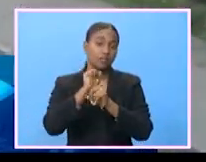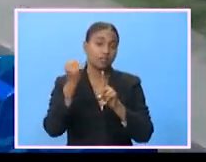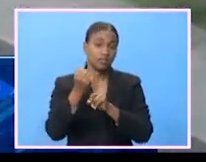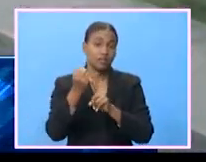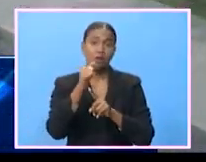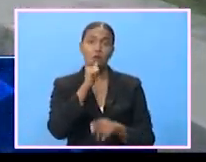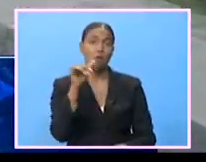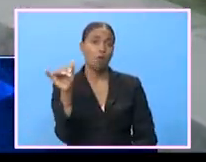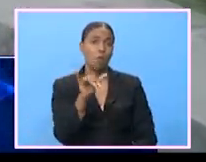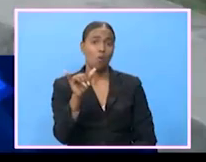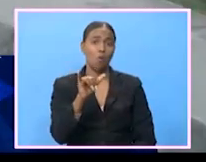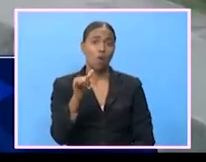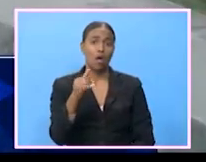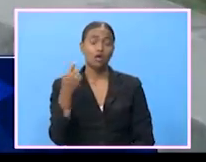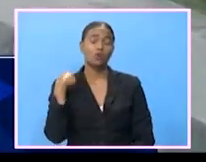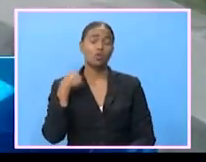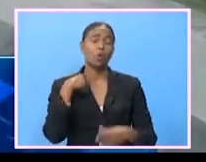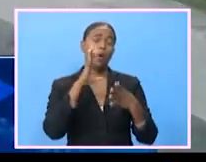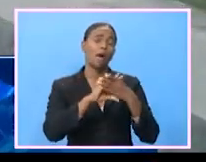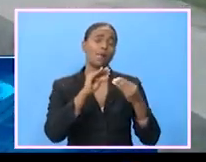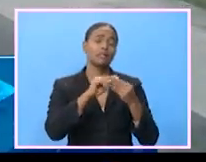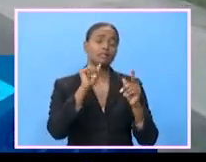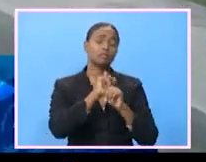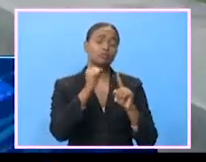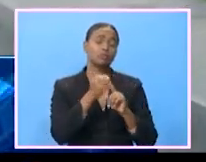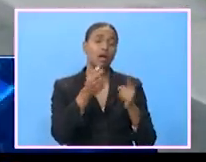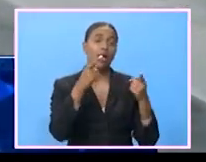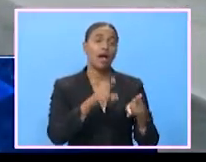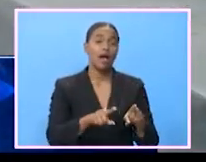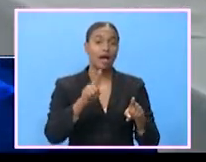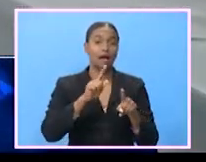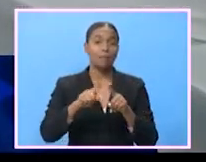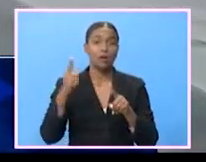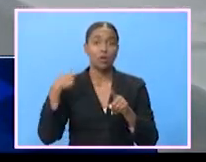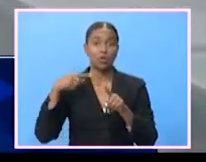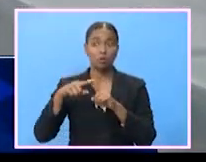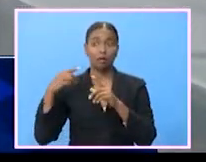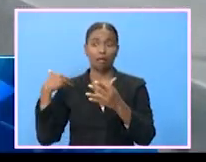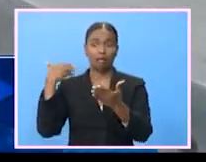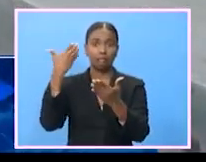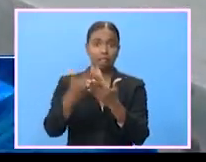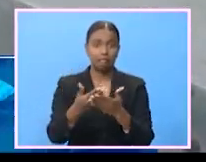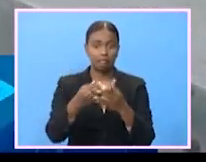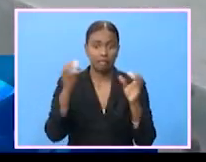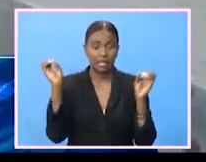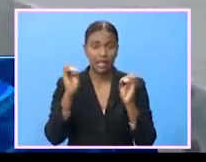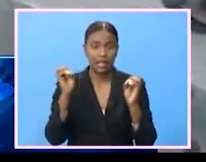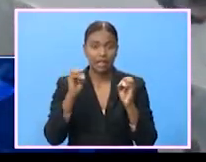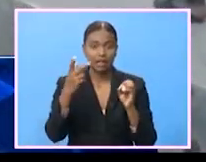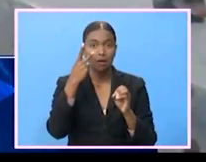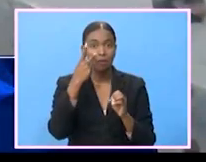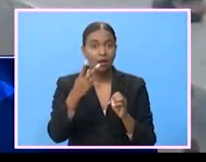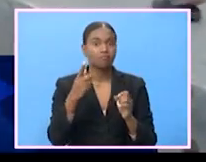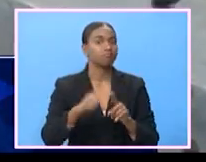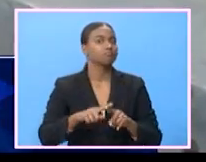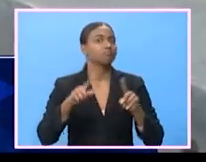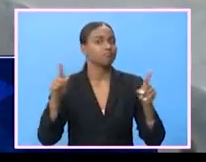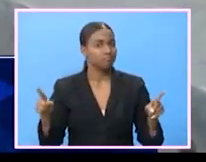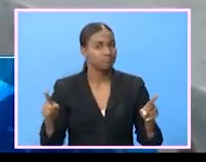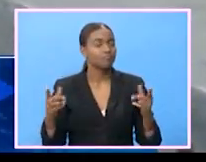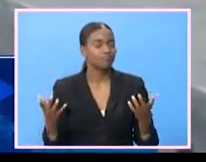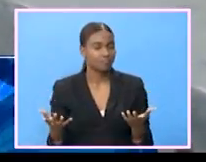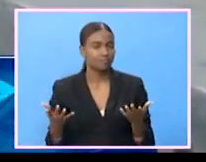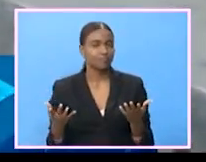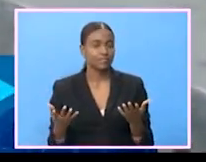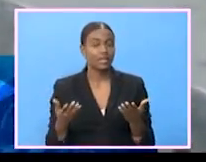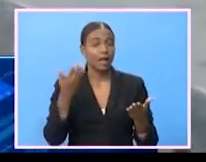es lo mismo de repente estar hablando de la realidad que se vive acá, ahí al cruzar la frontera en Haití, y venir a verlo por nuestros propios ojos